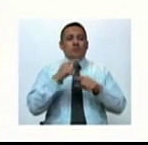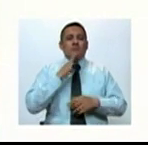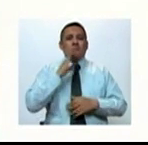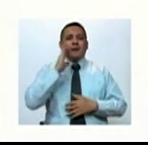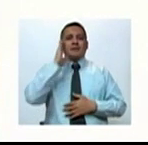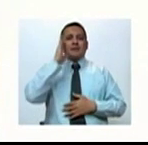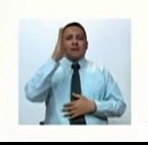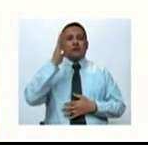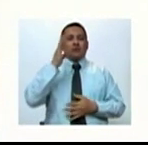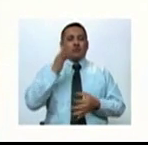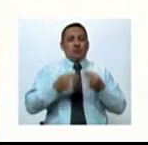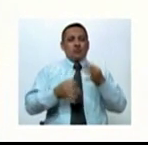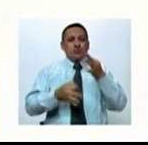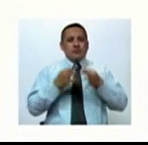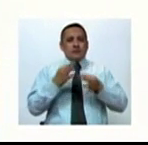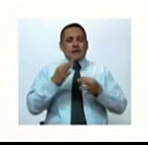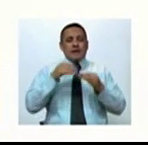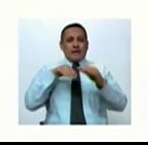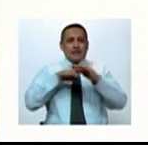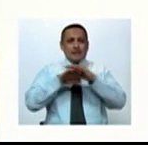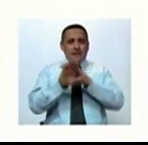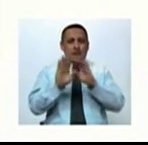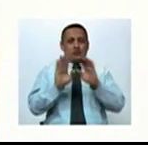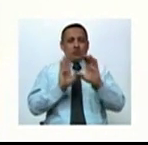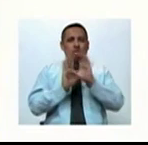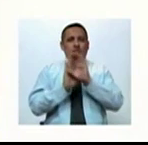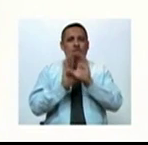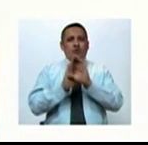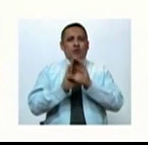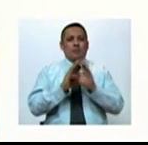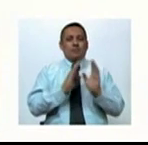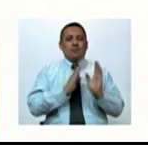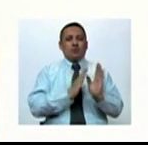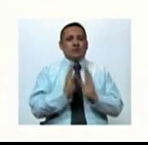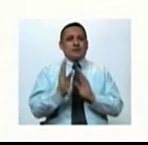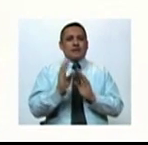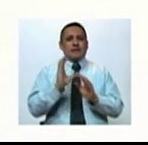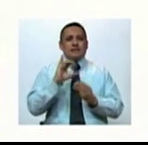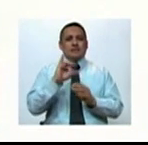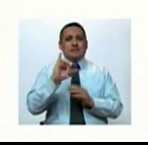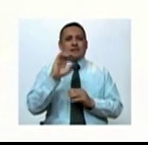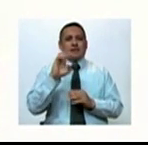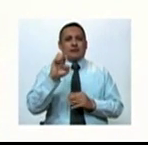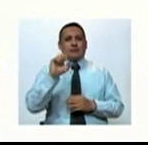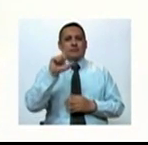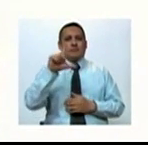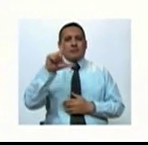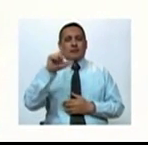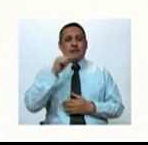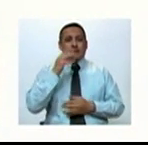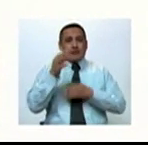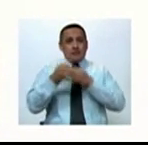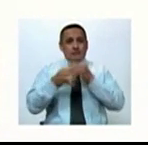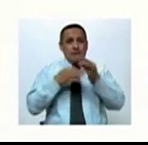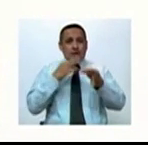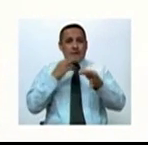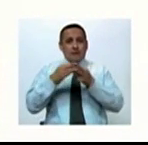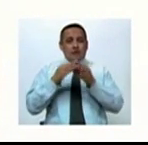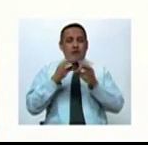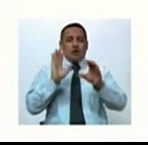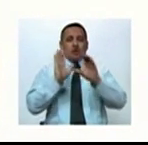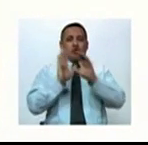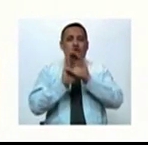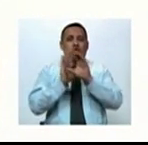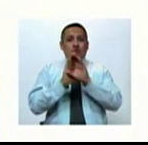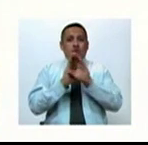una disposición que está en un código, en el Código Procesal Civil. Ajá. Y está diciendo: